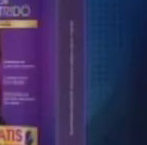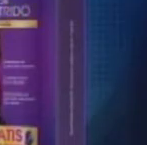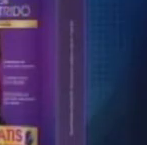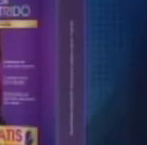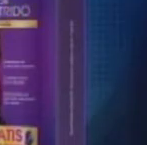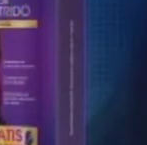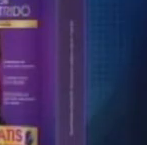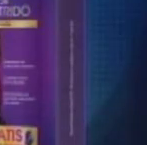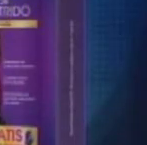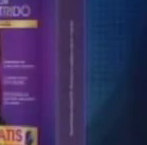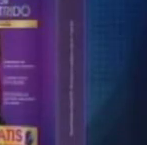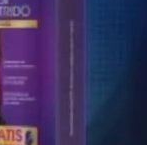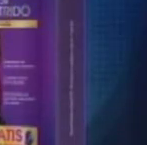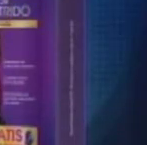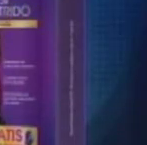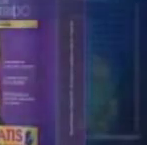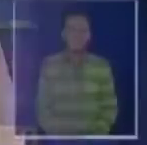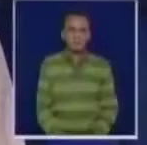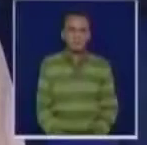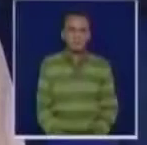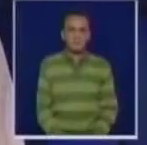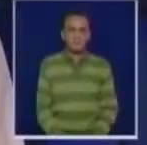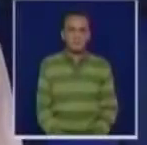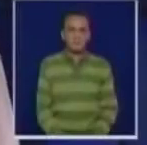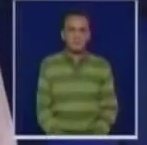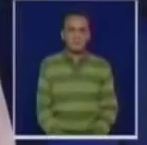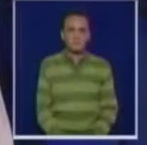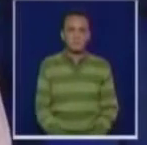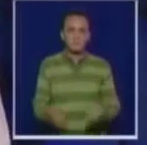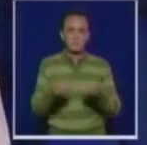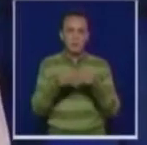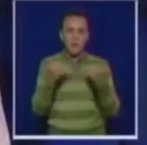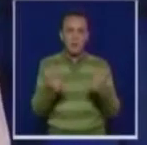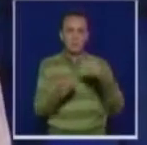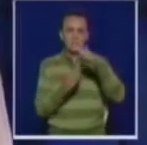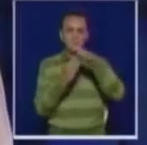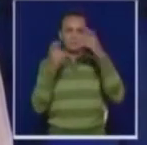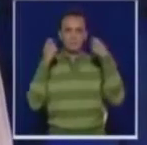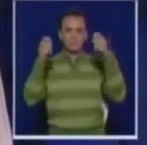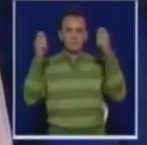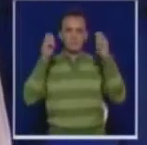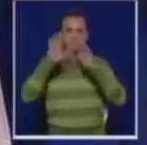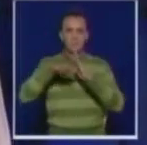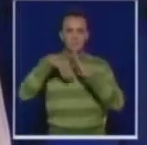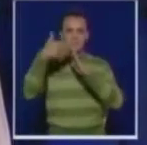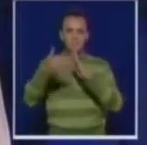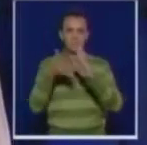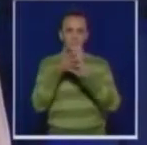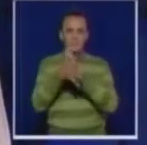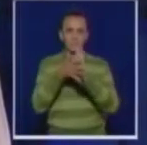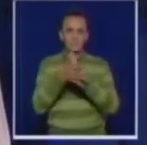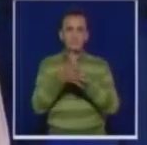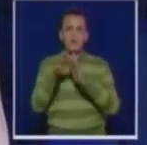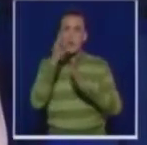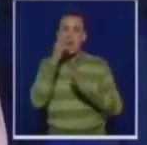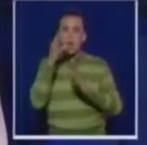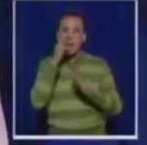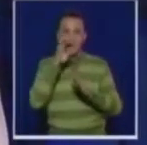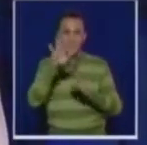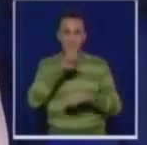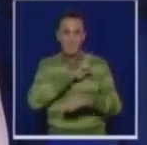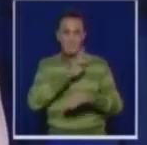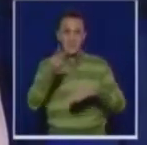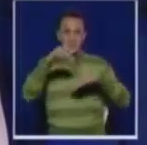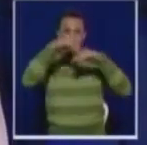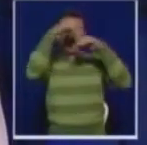Schwarzkopf número 1 en coloración en Colombia. Hacemos ahora una pausa para comerciales y al regresar espera el salto del clavadista Orlando Duque